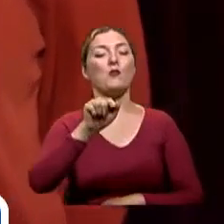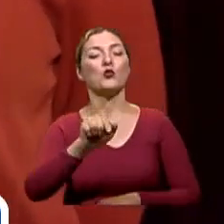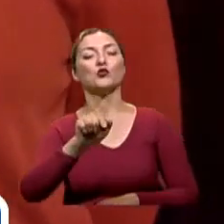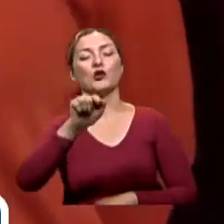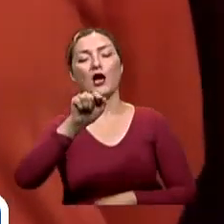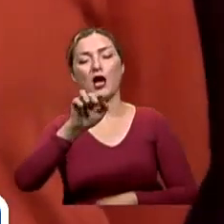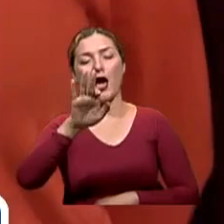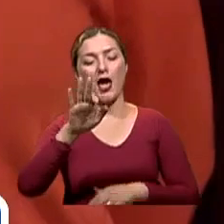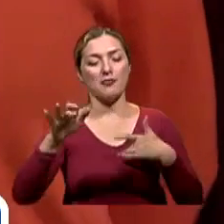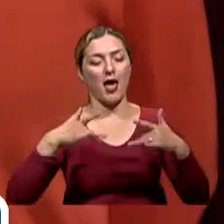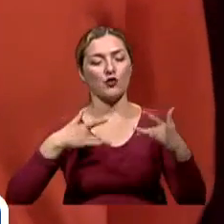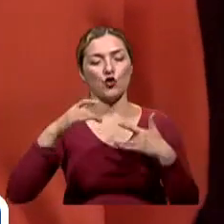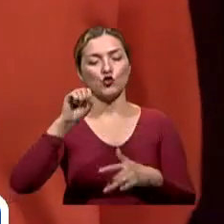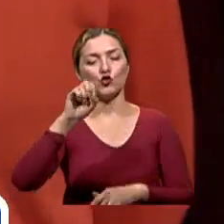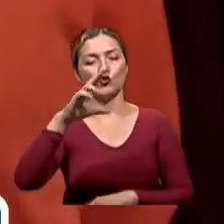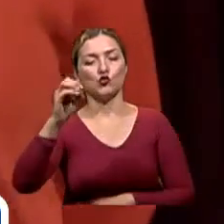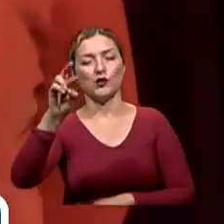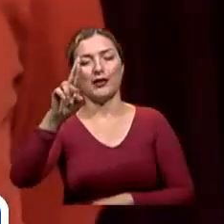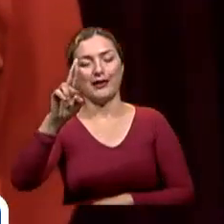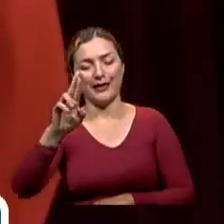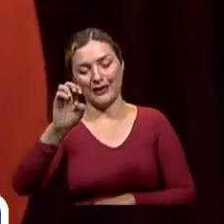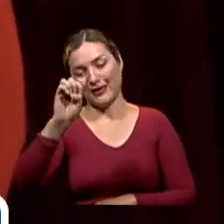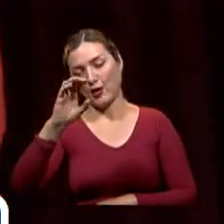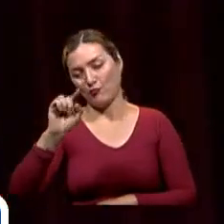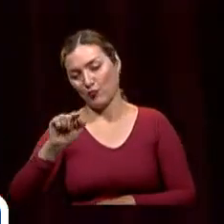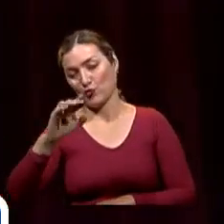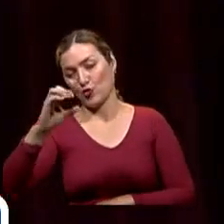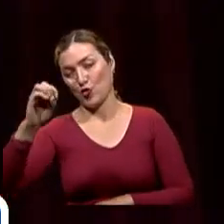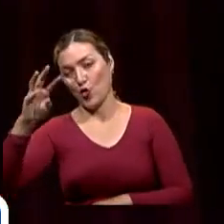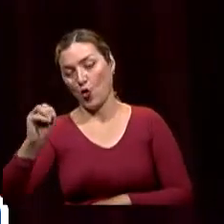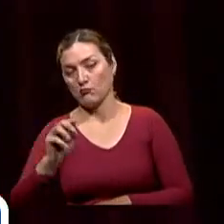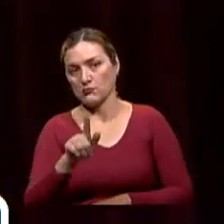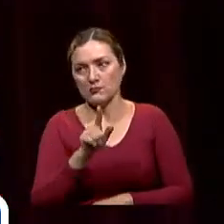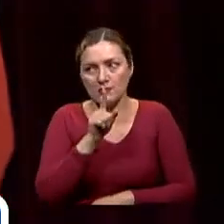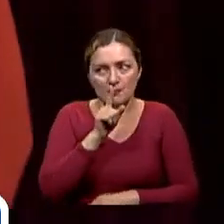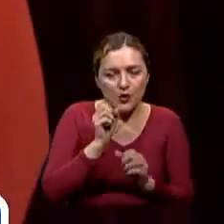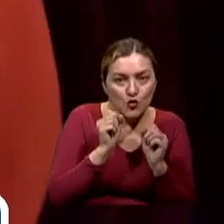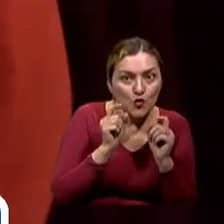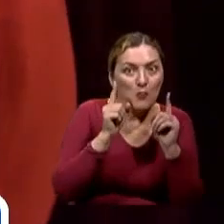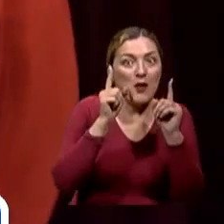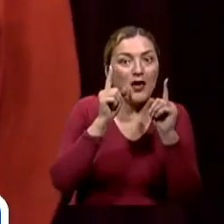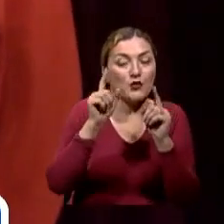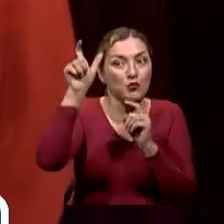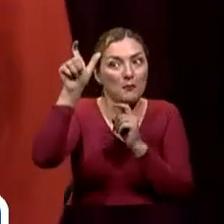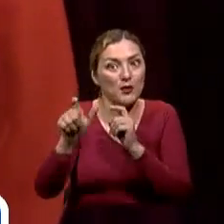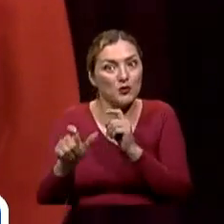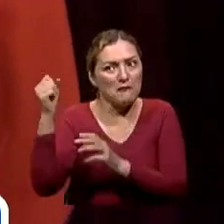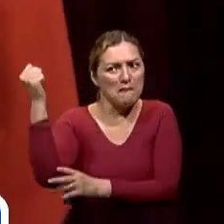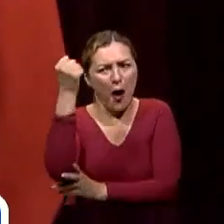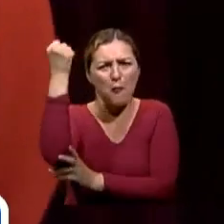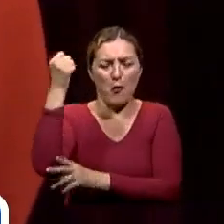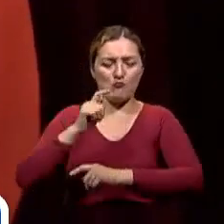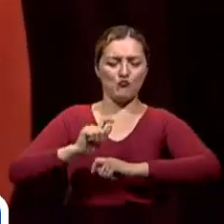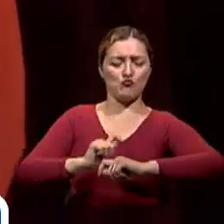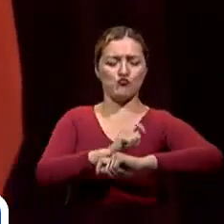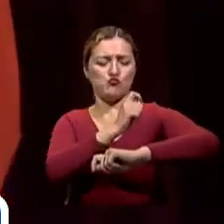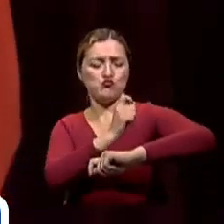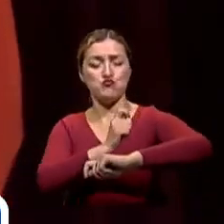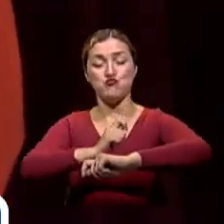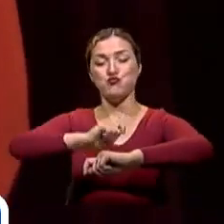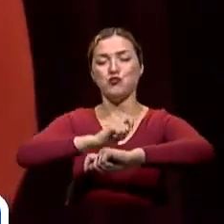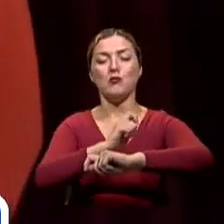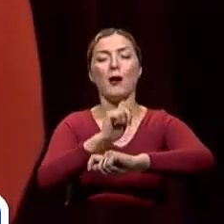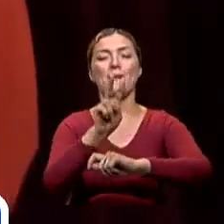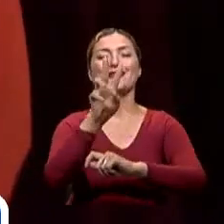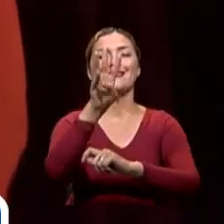www.teatrosucre.com, y tenemos una gran sorpresa que es la venida del violinista Maxim Benguerov el 26